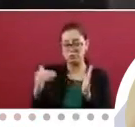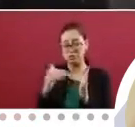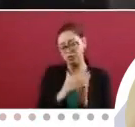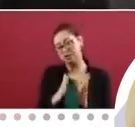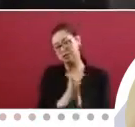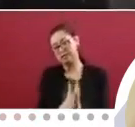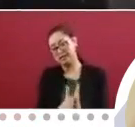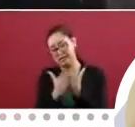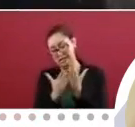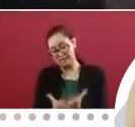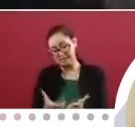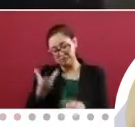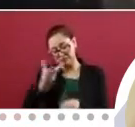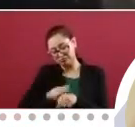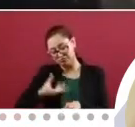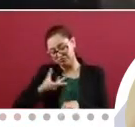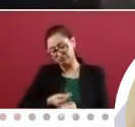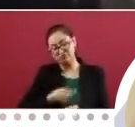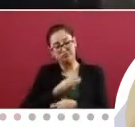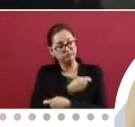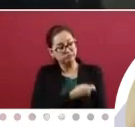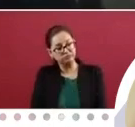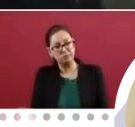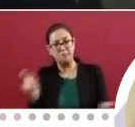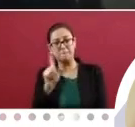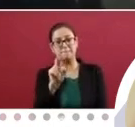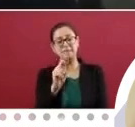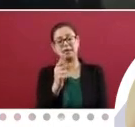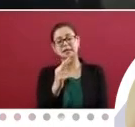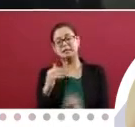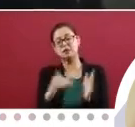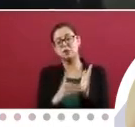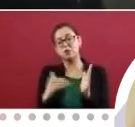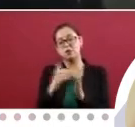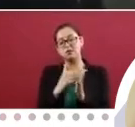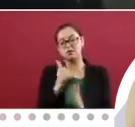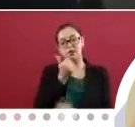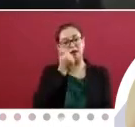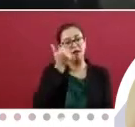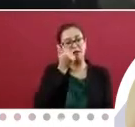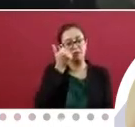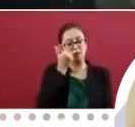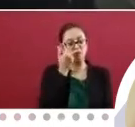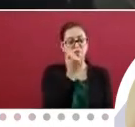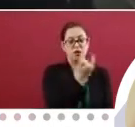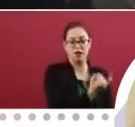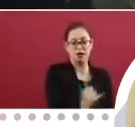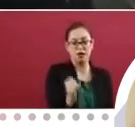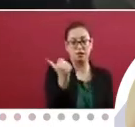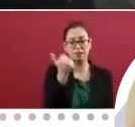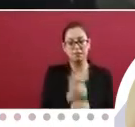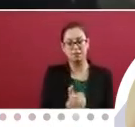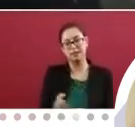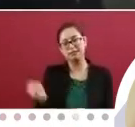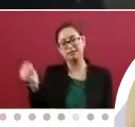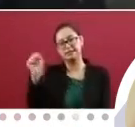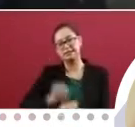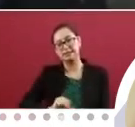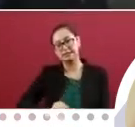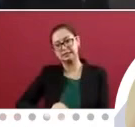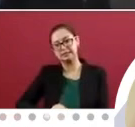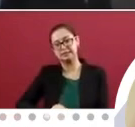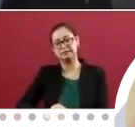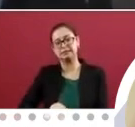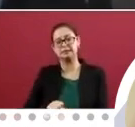Salinas Pliego, si no recuerdo, la familia Vázquez, Olegario Vázquez,